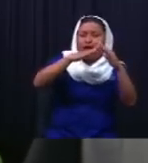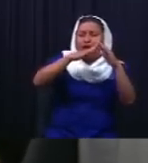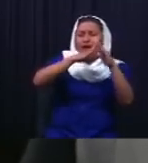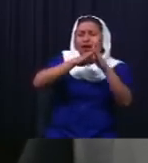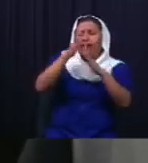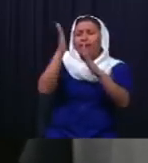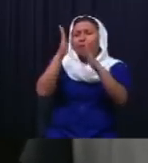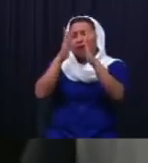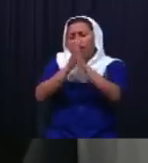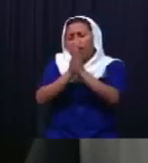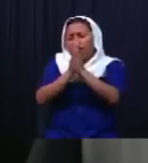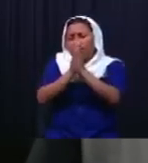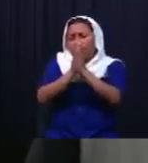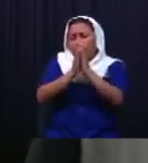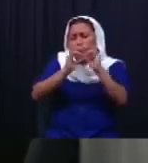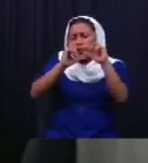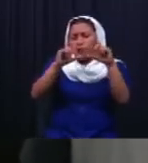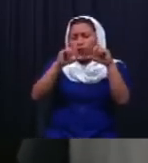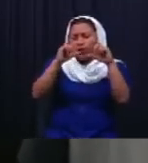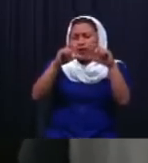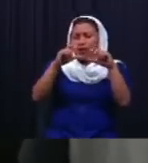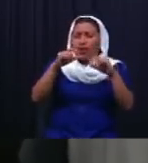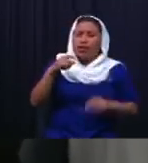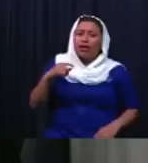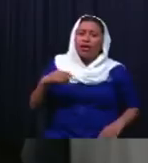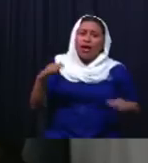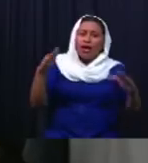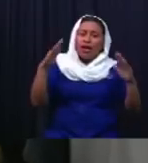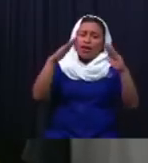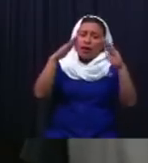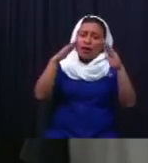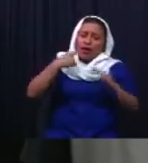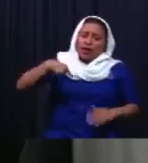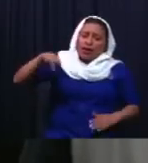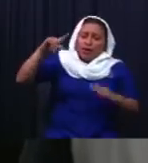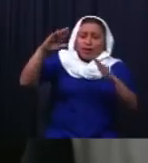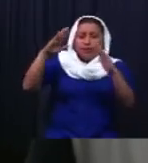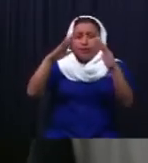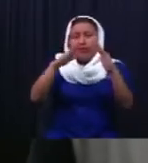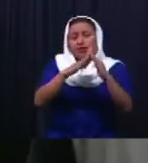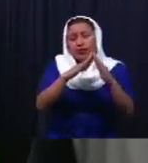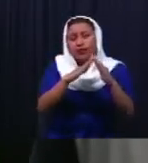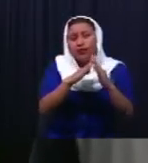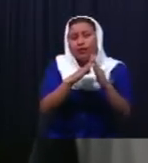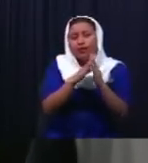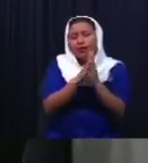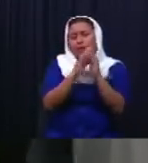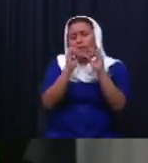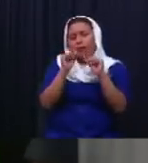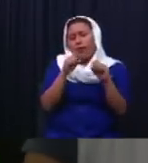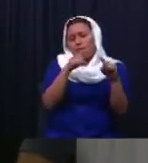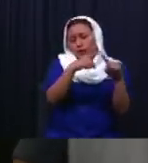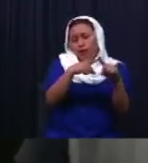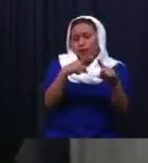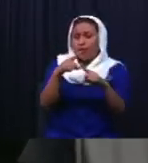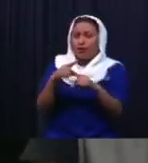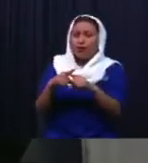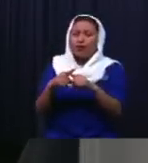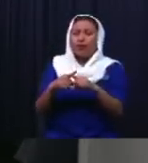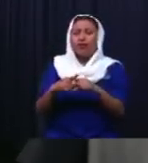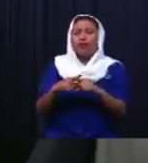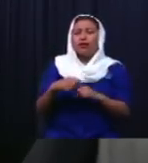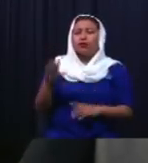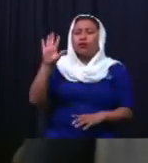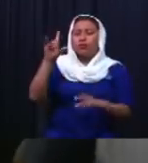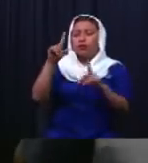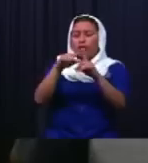bien, te lo rogamos, hacia nuestros hogares, y ayúdanos a ser siempre, ser portadores de bendición para los nuestros. En el